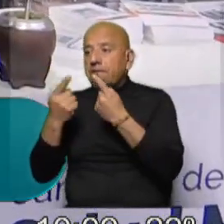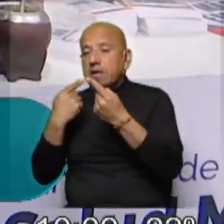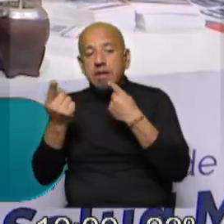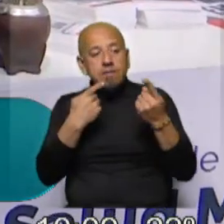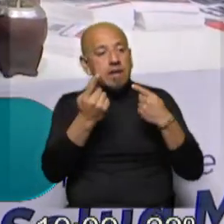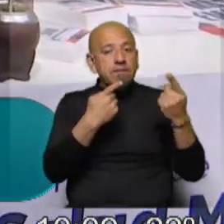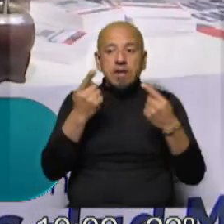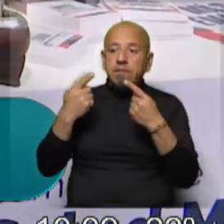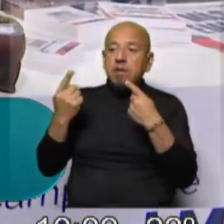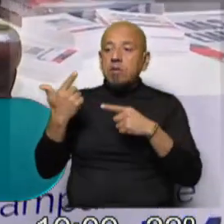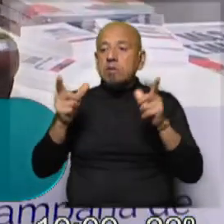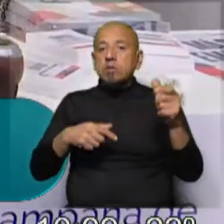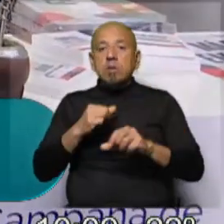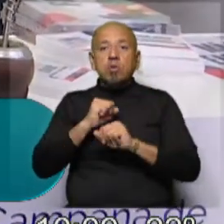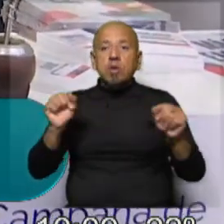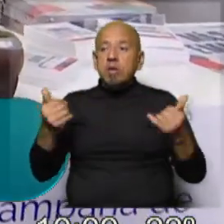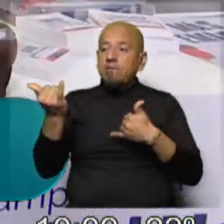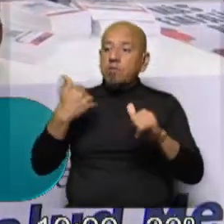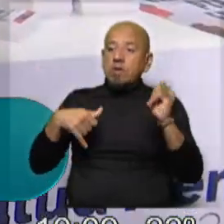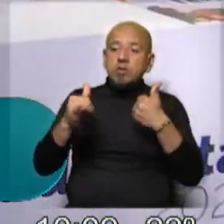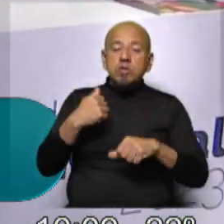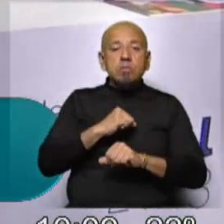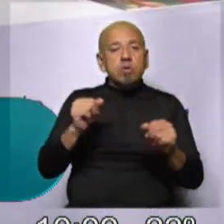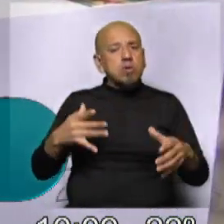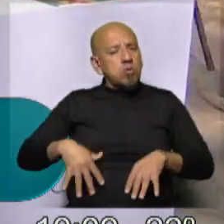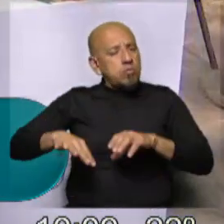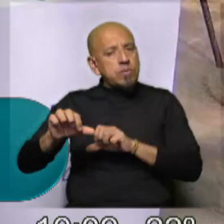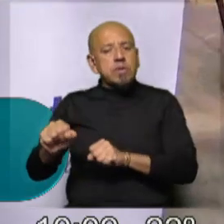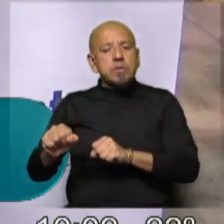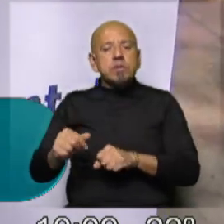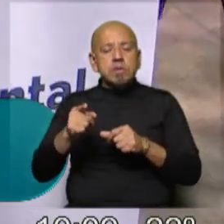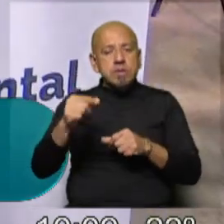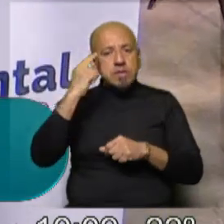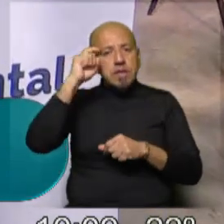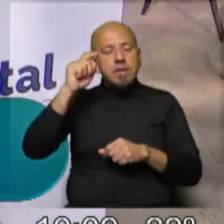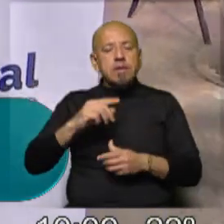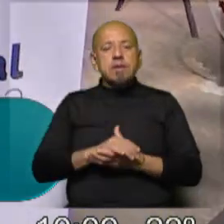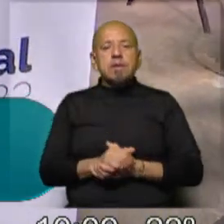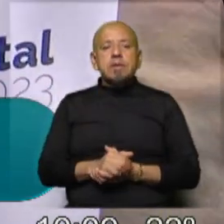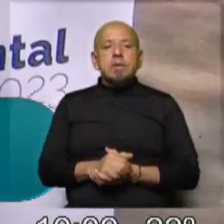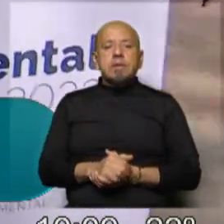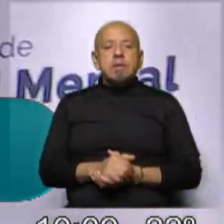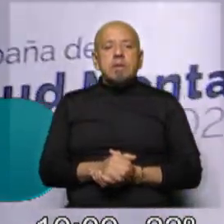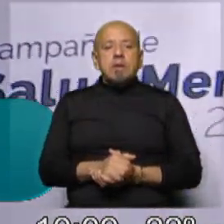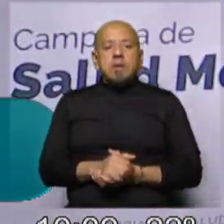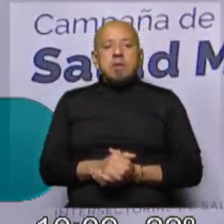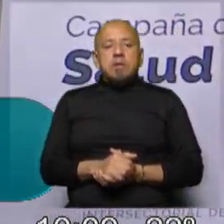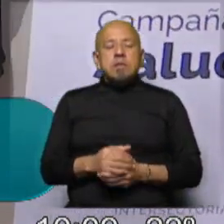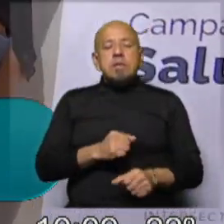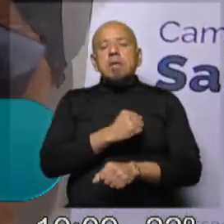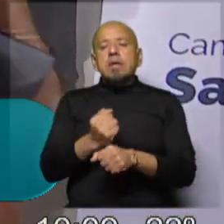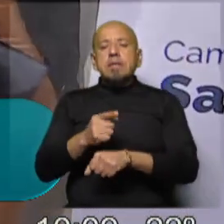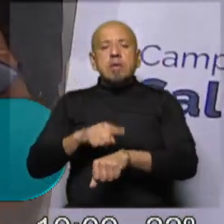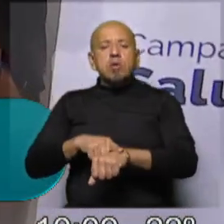gente, poder informarse y también poder comprometernos. Esa es como la idea general. Bien. Bueno, Arocena, ¿hasta qué hora van a estar aquí